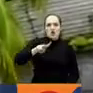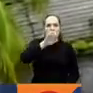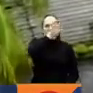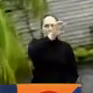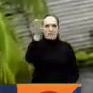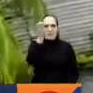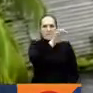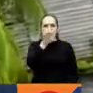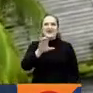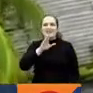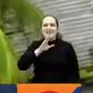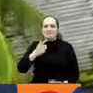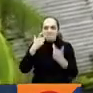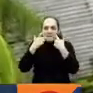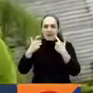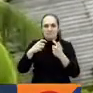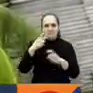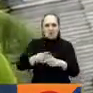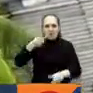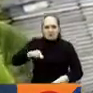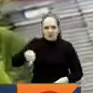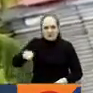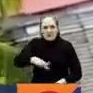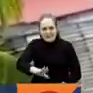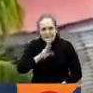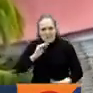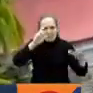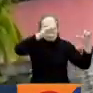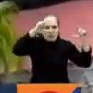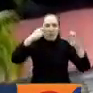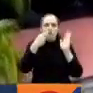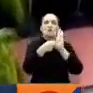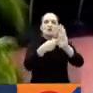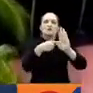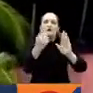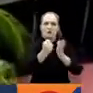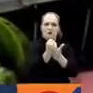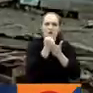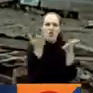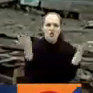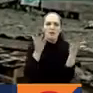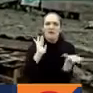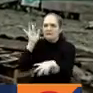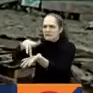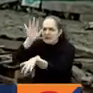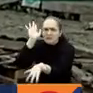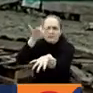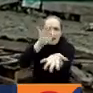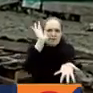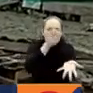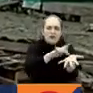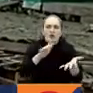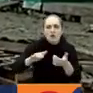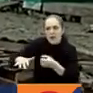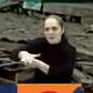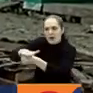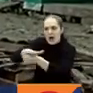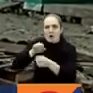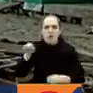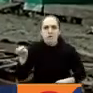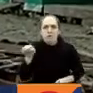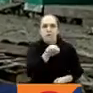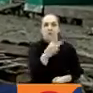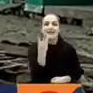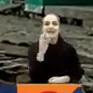buscados en la zona. Esto va acompañado de las intervenciones que se hacen en los barrios de Bajamar. Más de 30